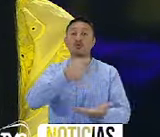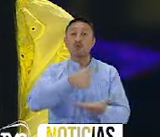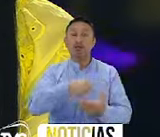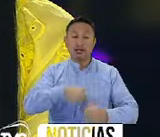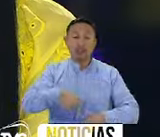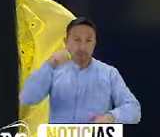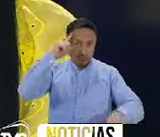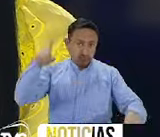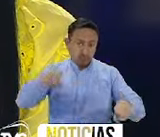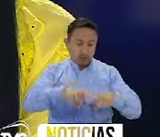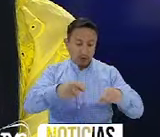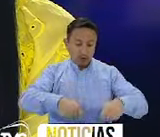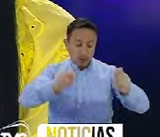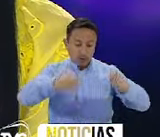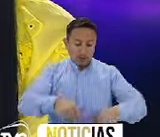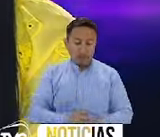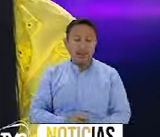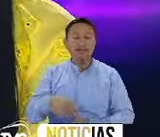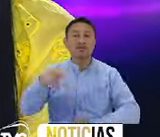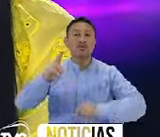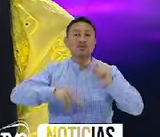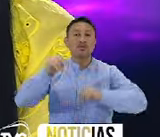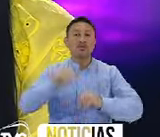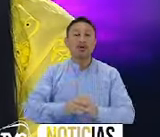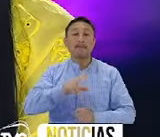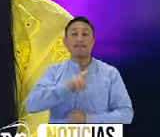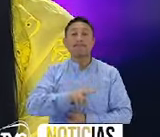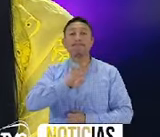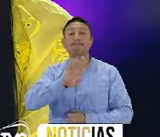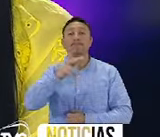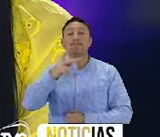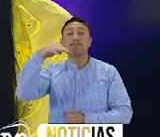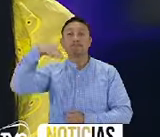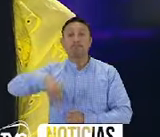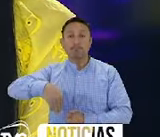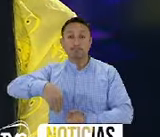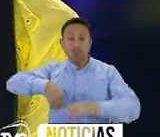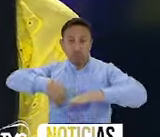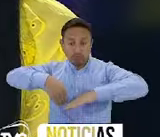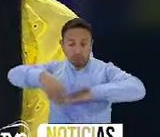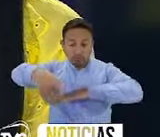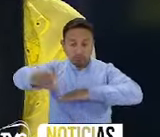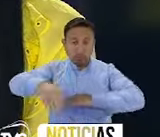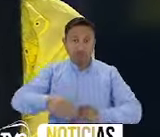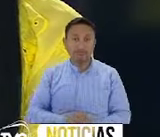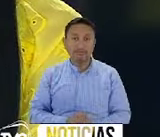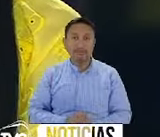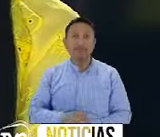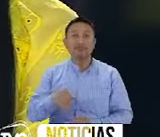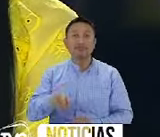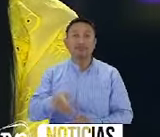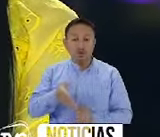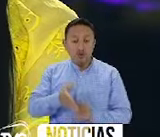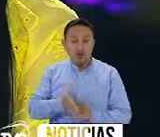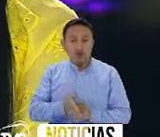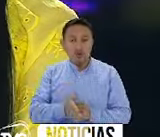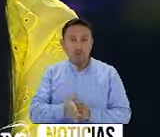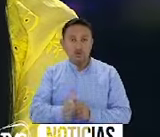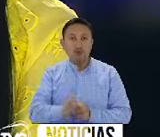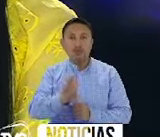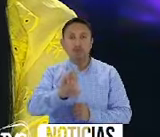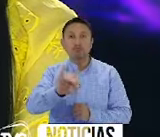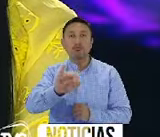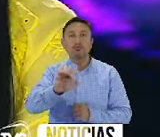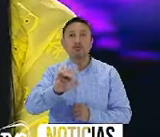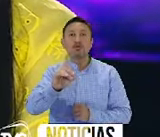para construir los primeros 24 kilómetros de vías de lo que será uno de los accesos al bioducto Sur o